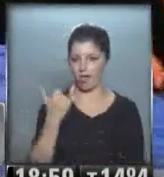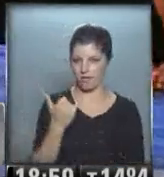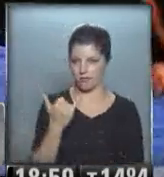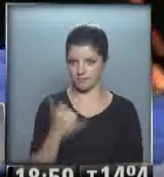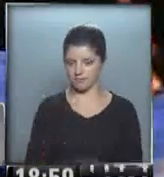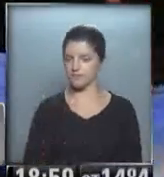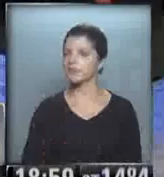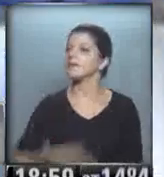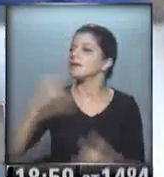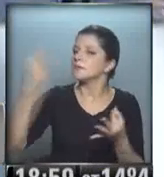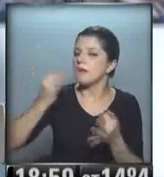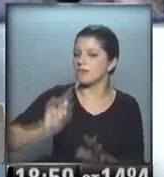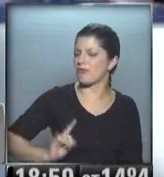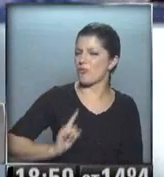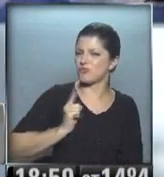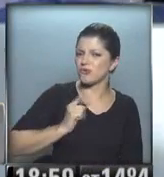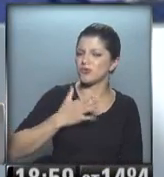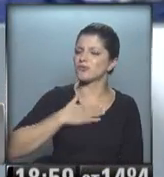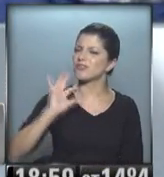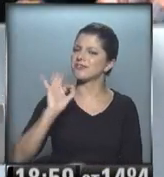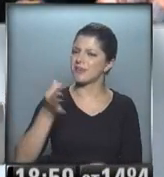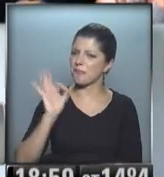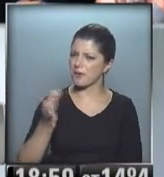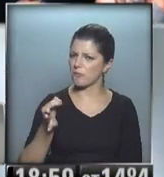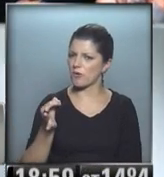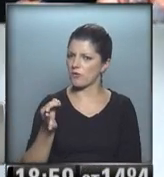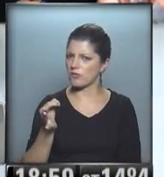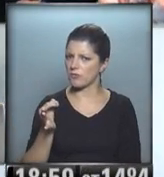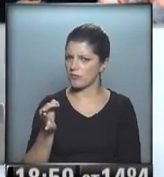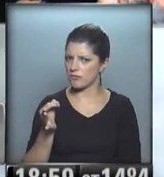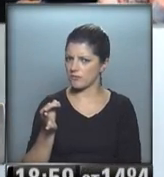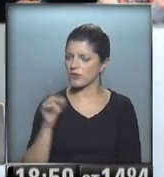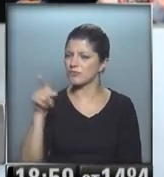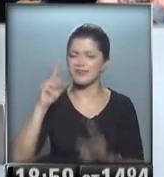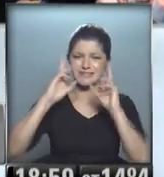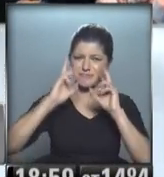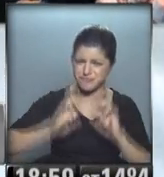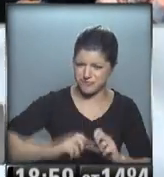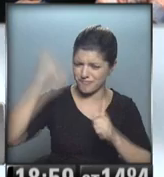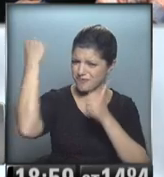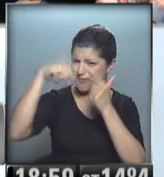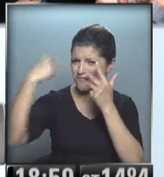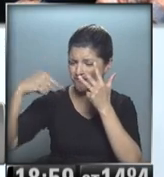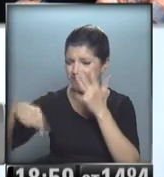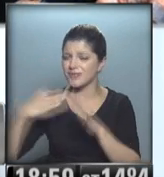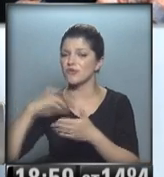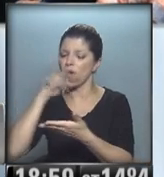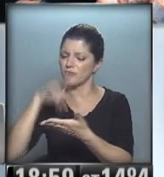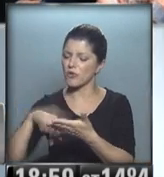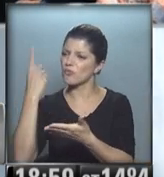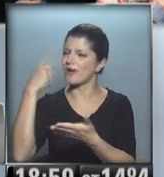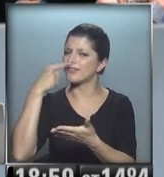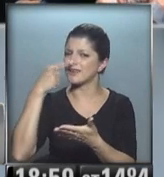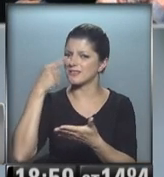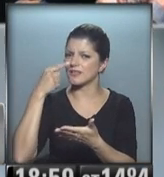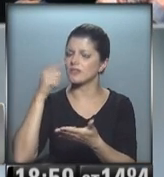muy orgullosos. Sabemos que están haciendo una variedad de investigaciones. Yo estuve leyendo y hay una muy interesante